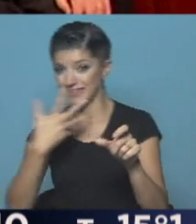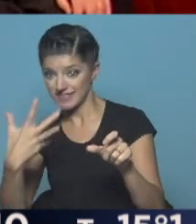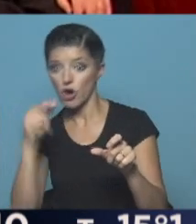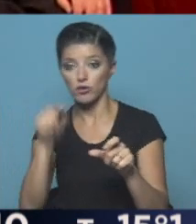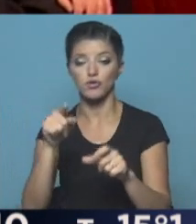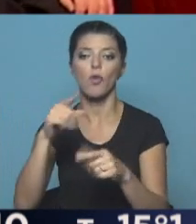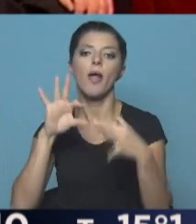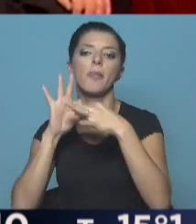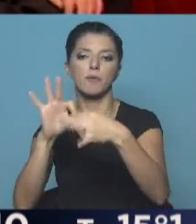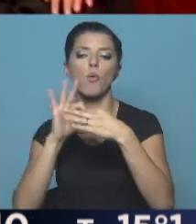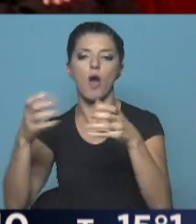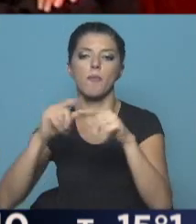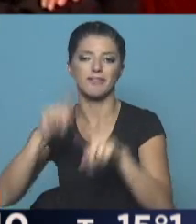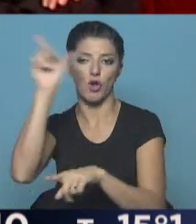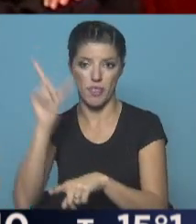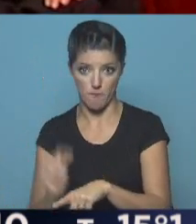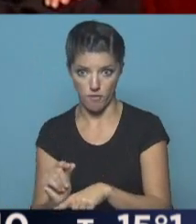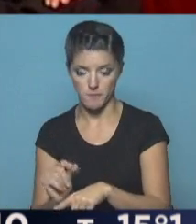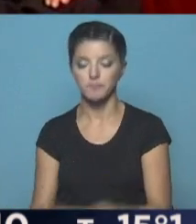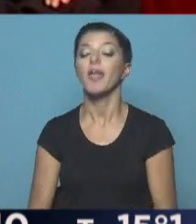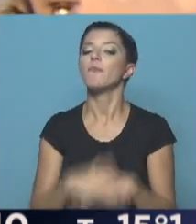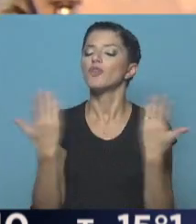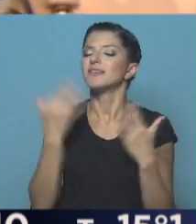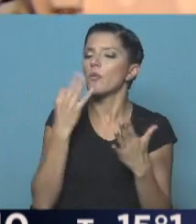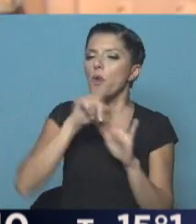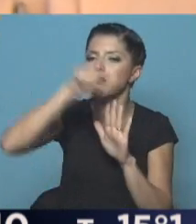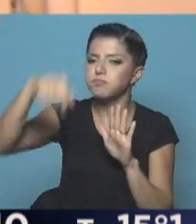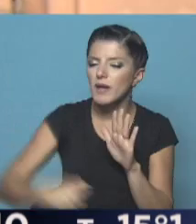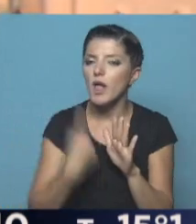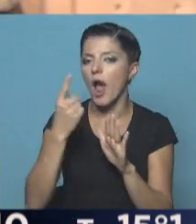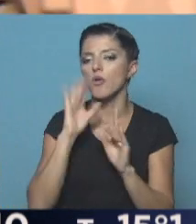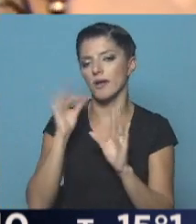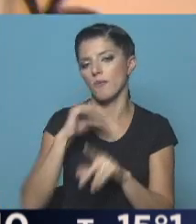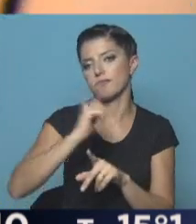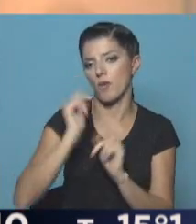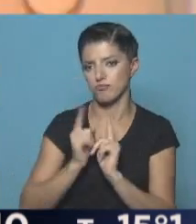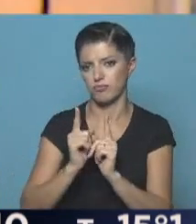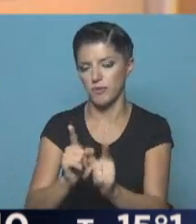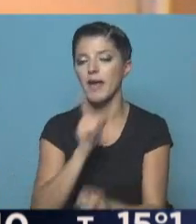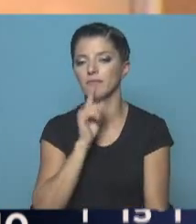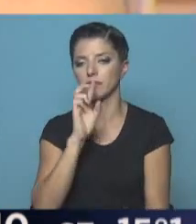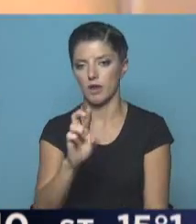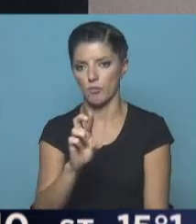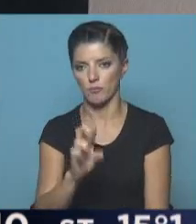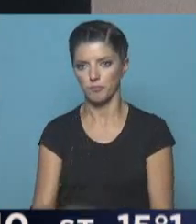ideológicamente, lo que conformará seguramente uno de los legados más duraderos de la era Trump.